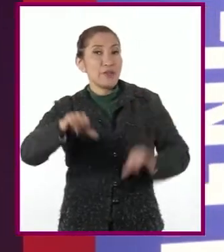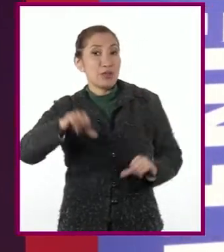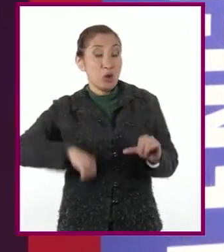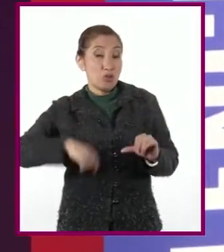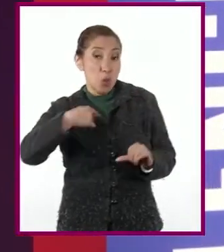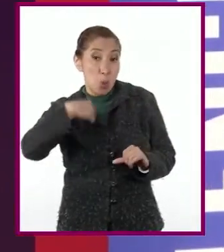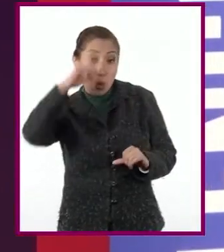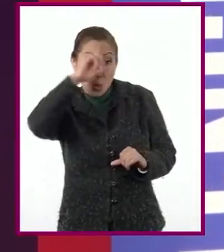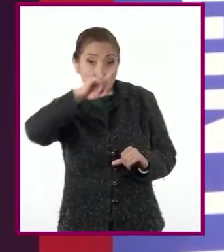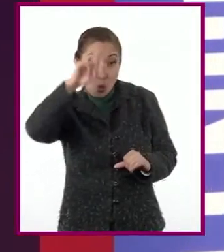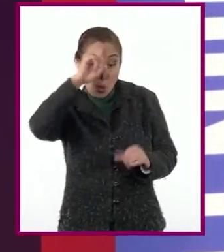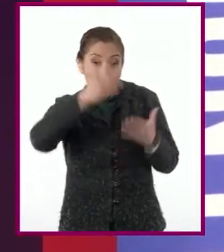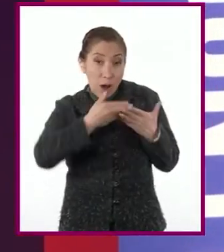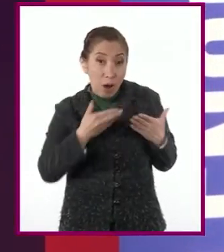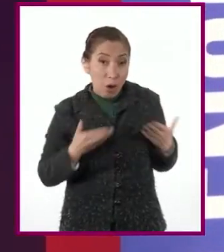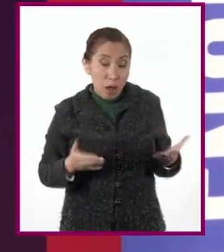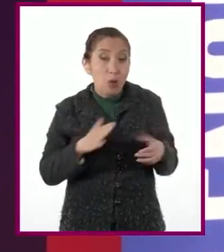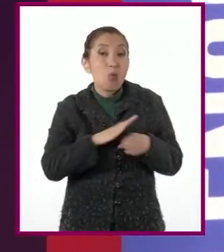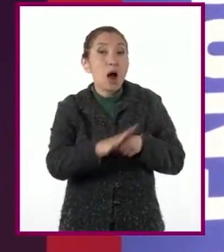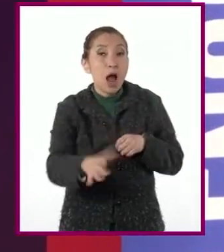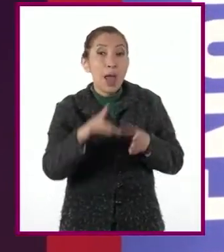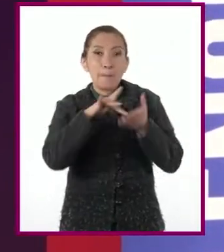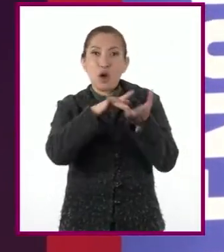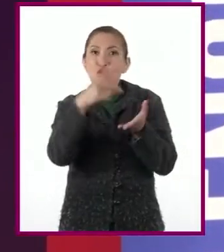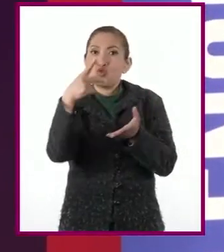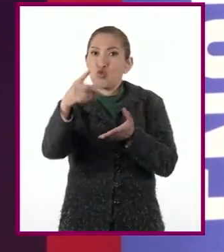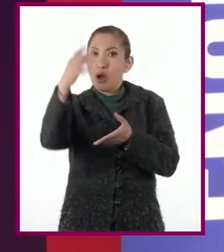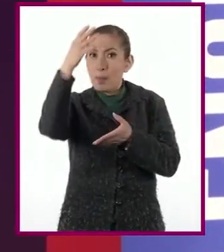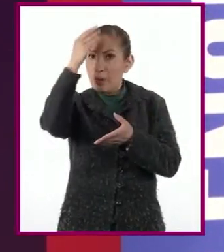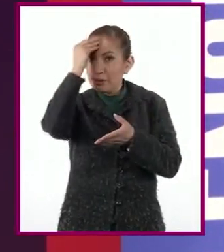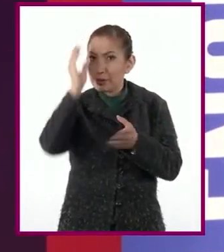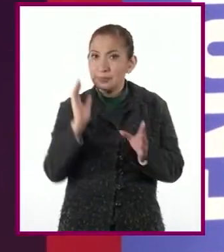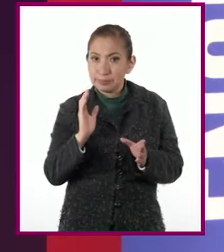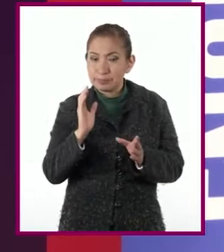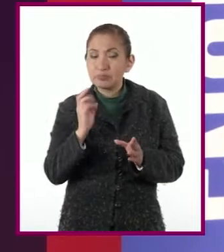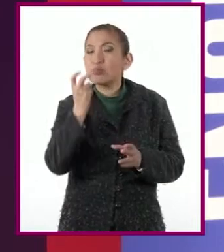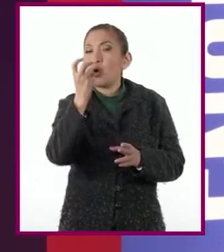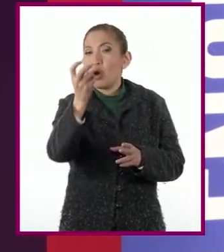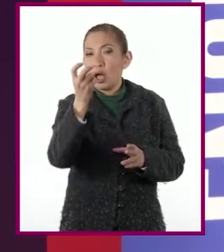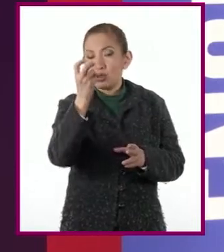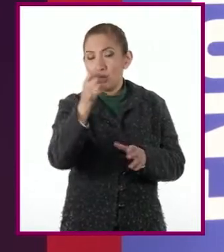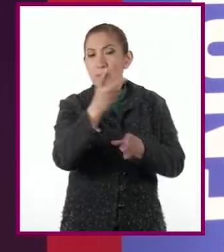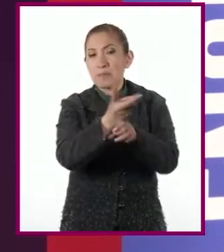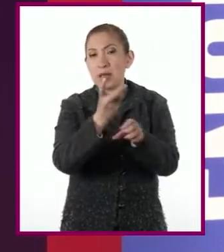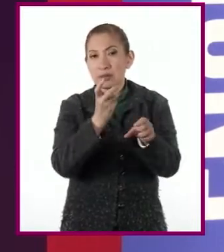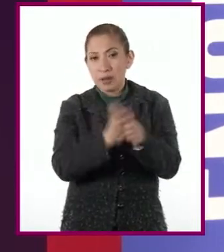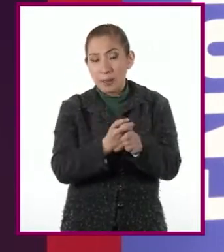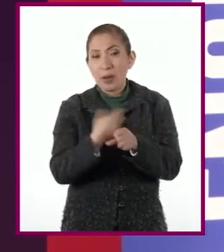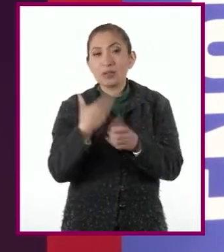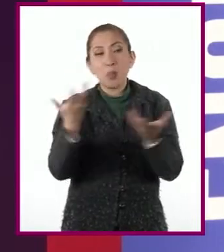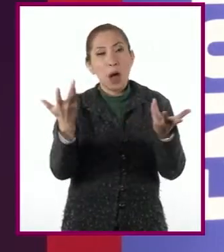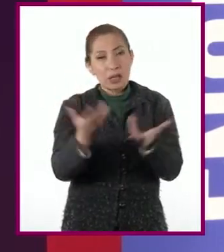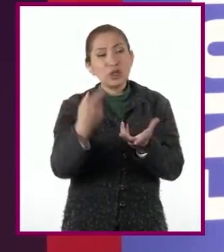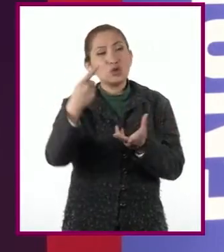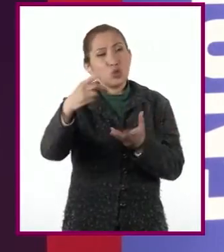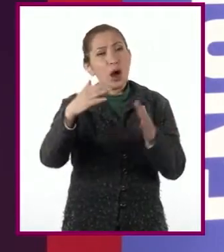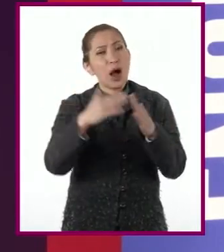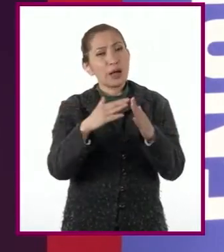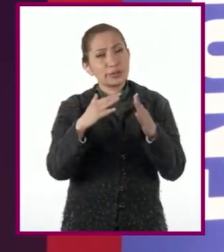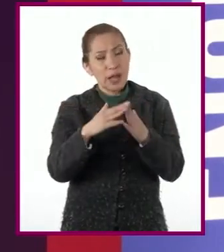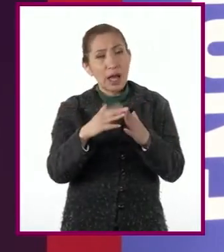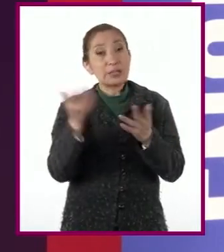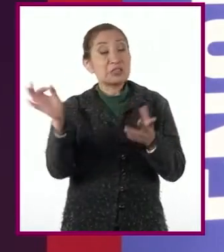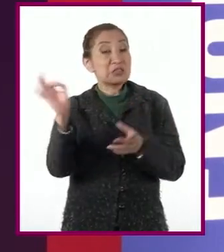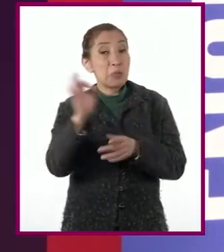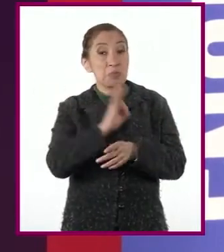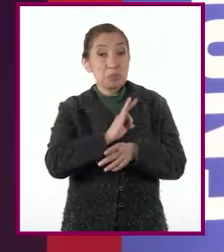les sugerimos en esta ocasión son en apoyo a su aprendizaje. Por lo tanto, los invitamos a que las realicen en casa y,